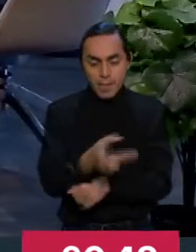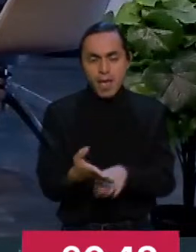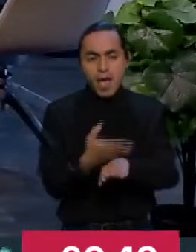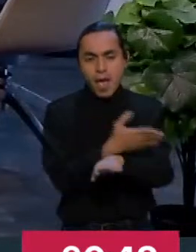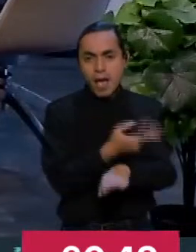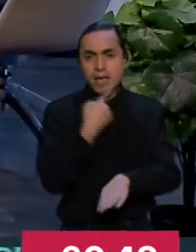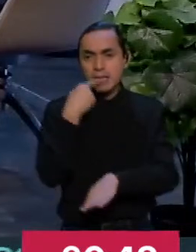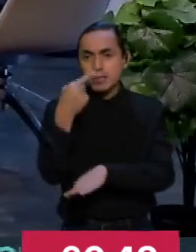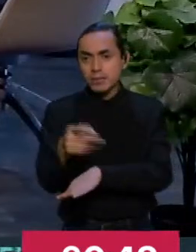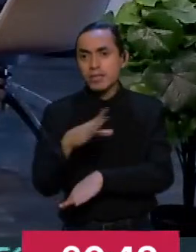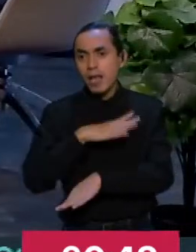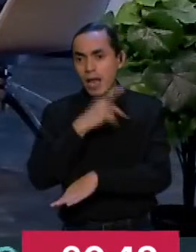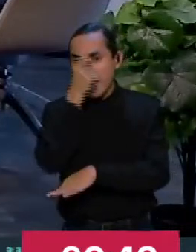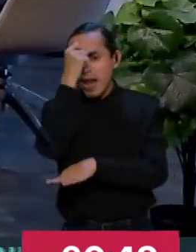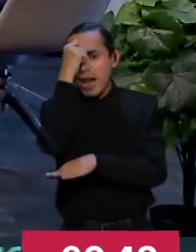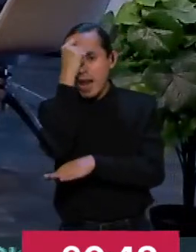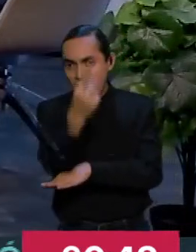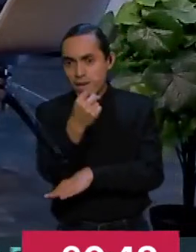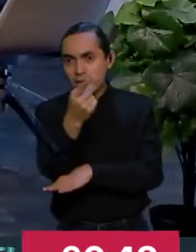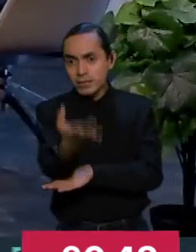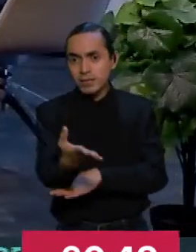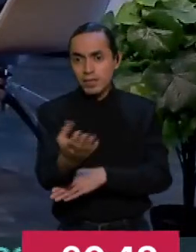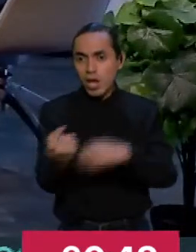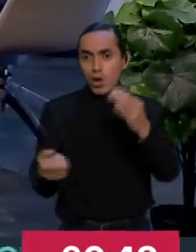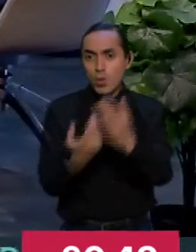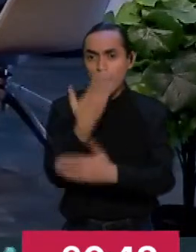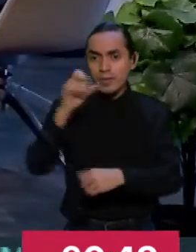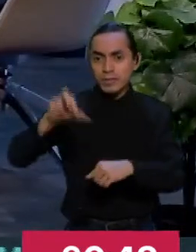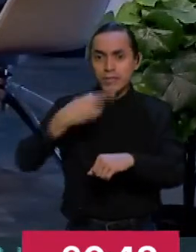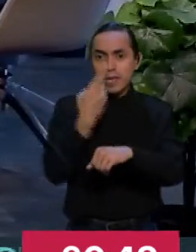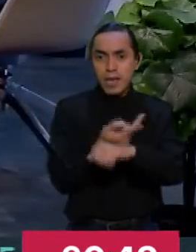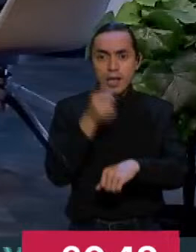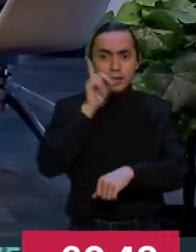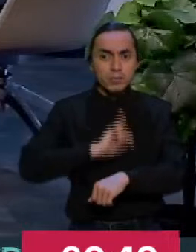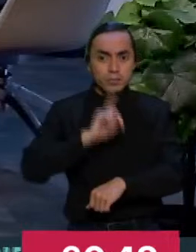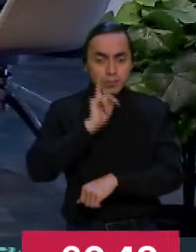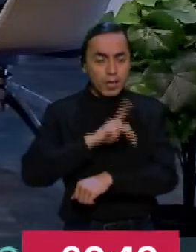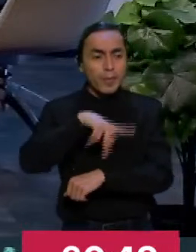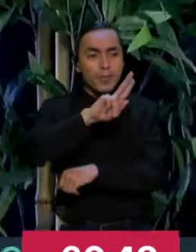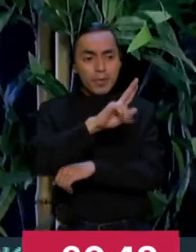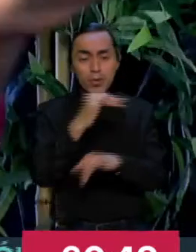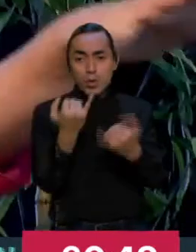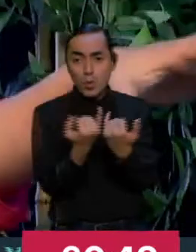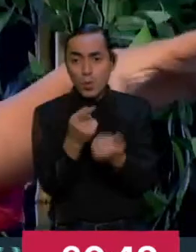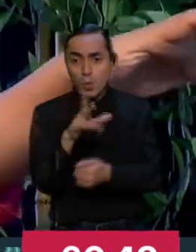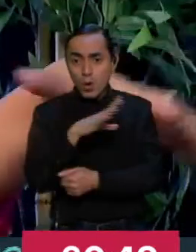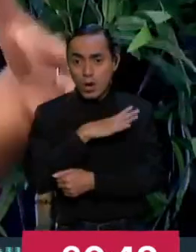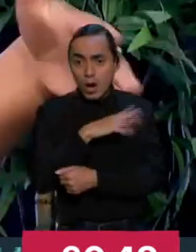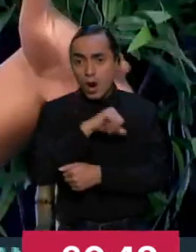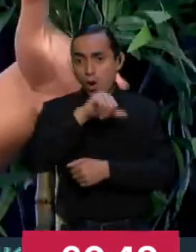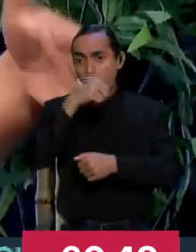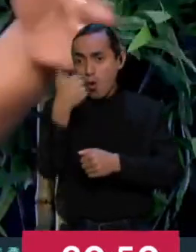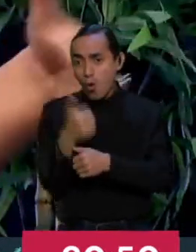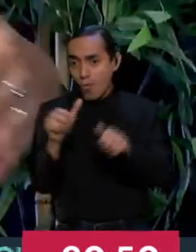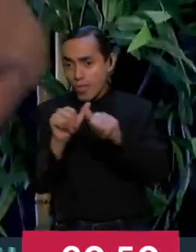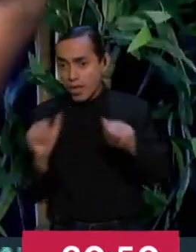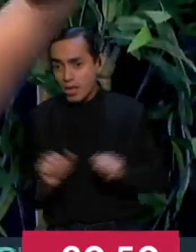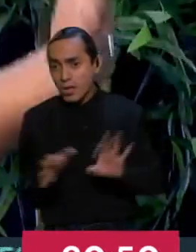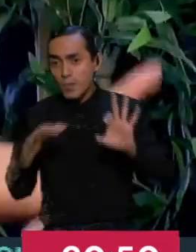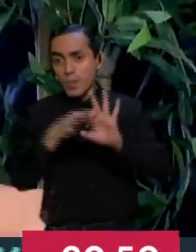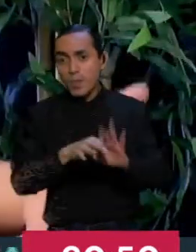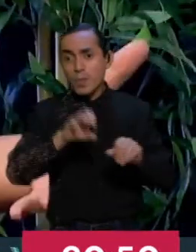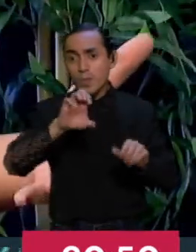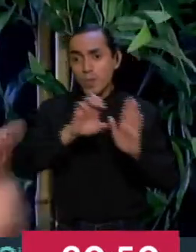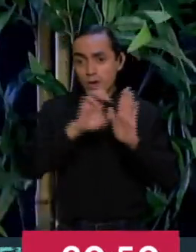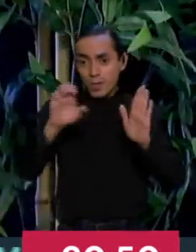pues ahora la creación de esta nueva Secretaría de las Mujeres, pero que involucra a muchas otras áreas, por ejemplo, la Secretaría